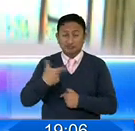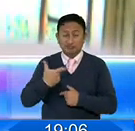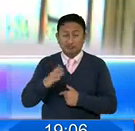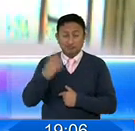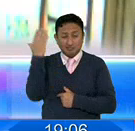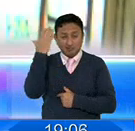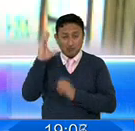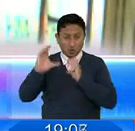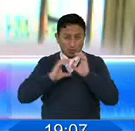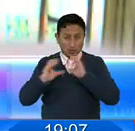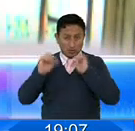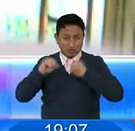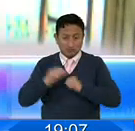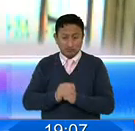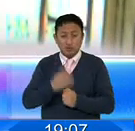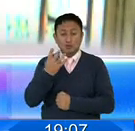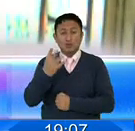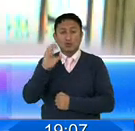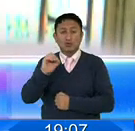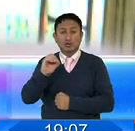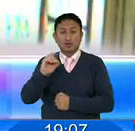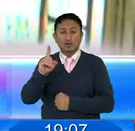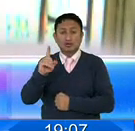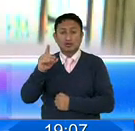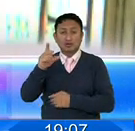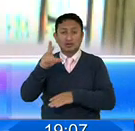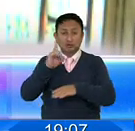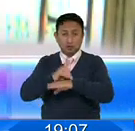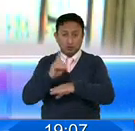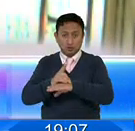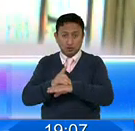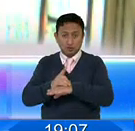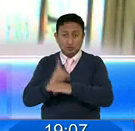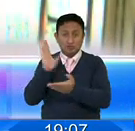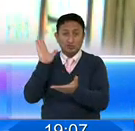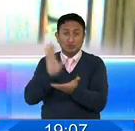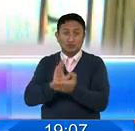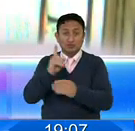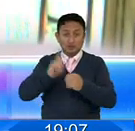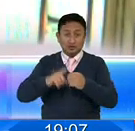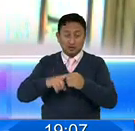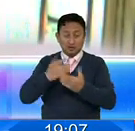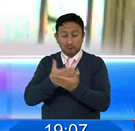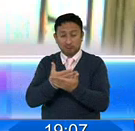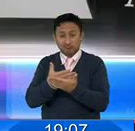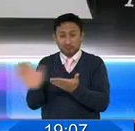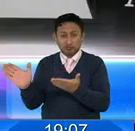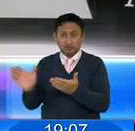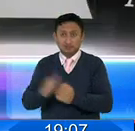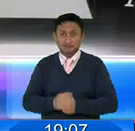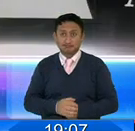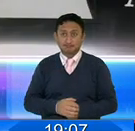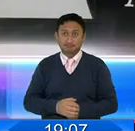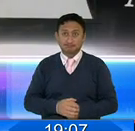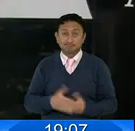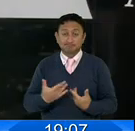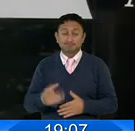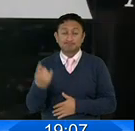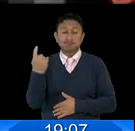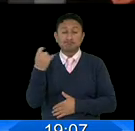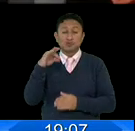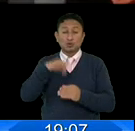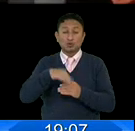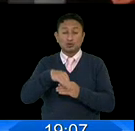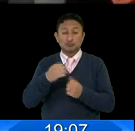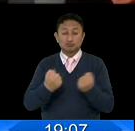se manifestaba que 40 profesionales del Instituto de Seguridad Social en la ciudad de Quito fueron desvinculados. Con 11 votos a favor a